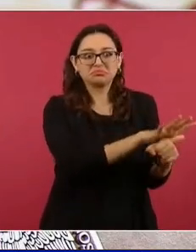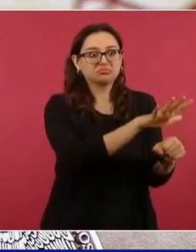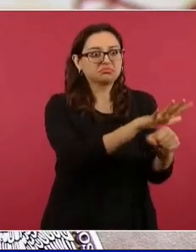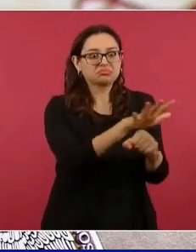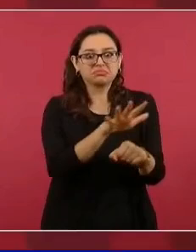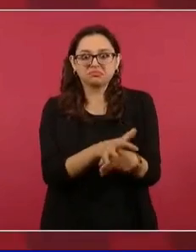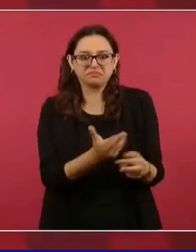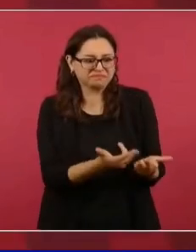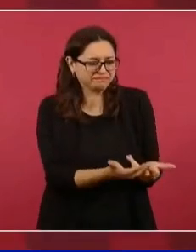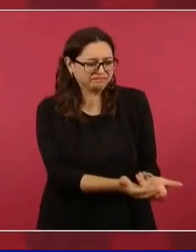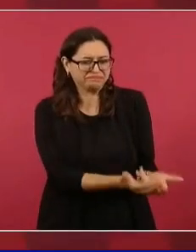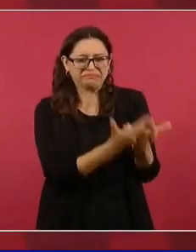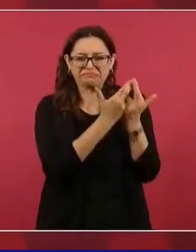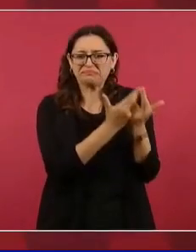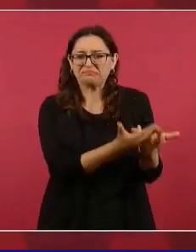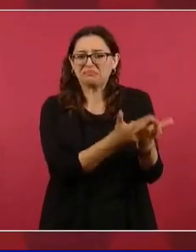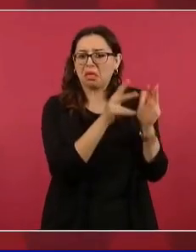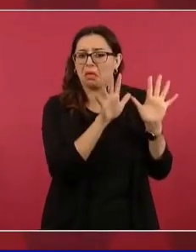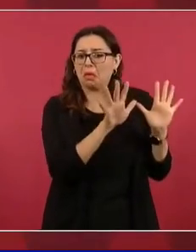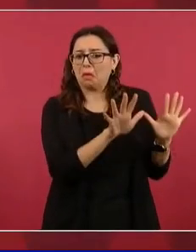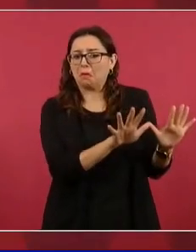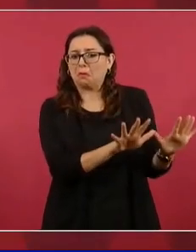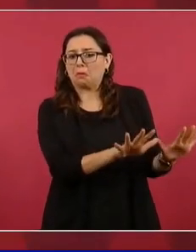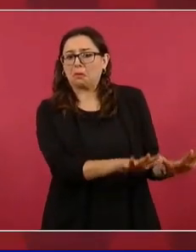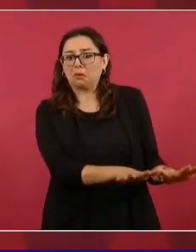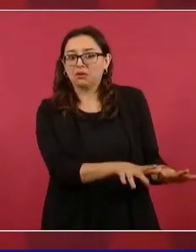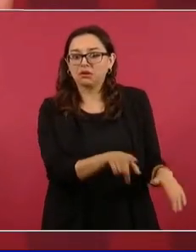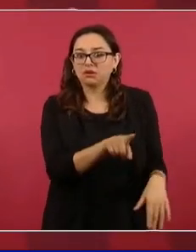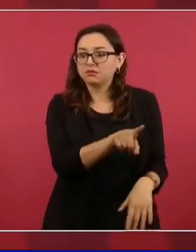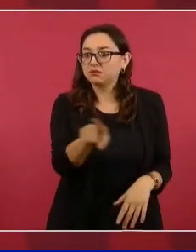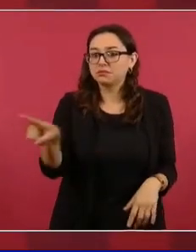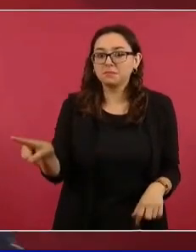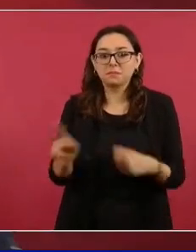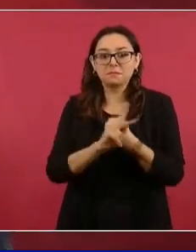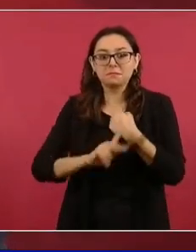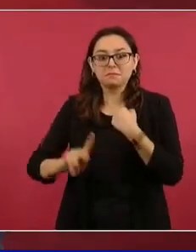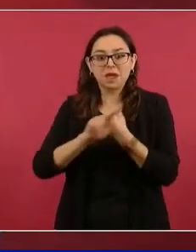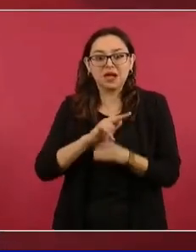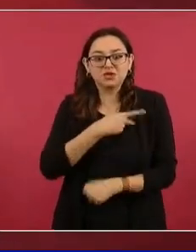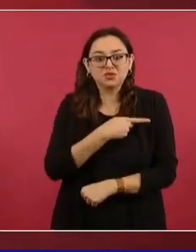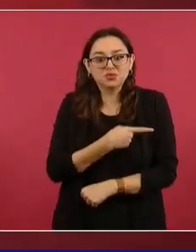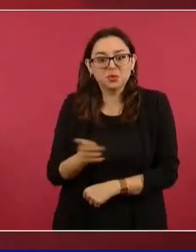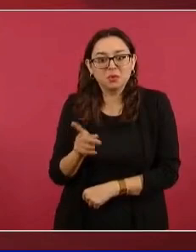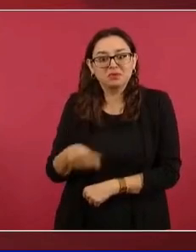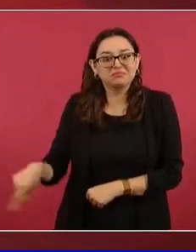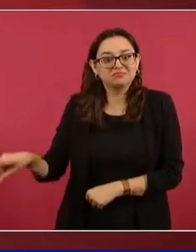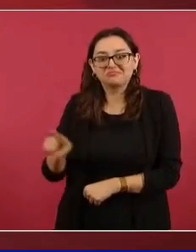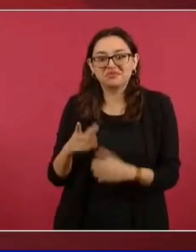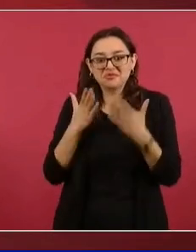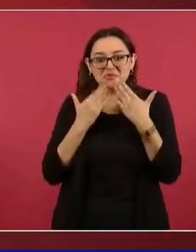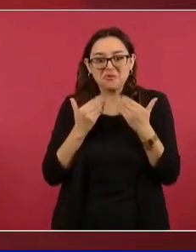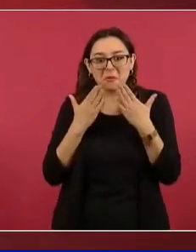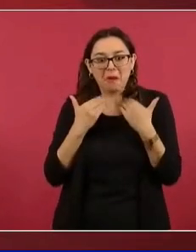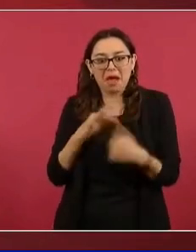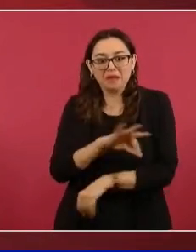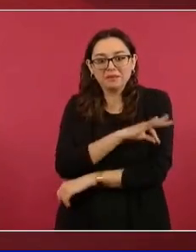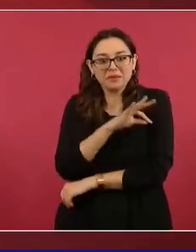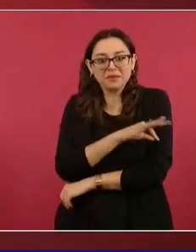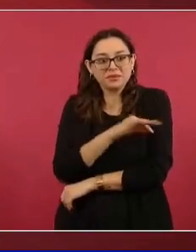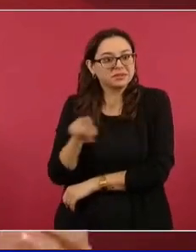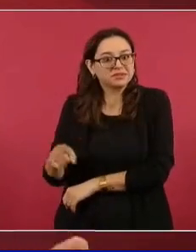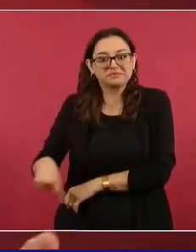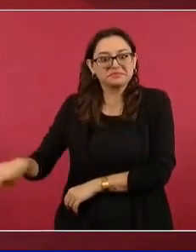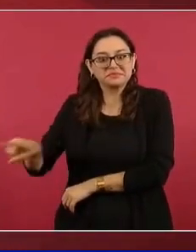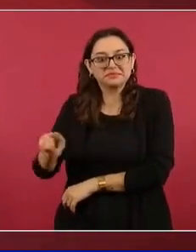casi de desesperación por donar vacunas que en un momento hubieran sido más oportunas si se hubieran donado